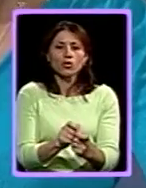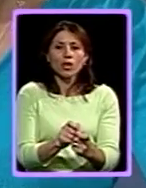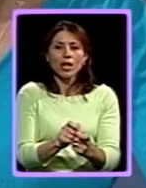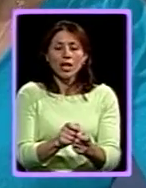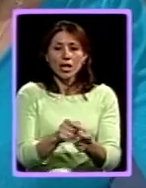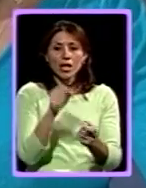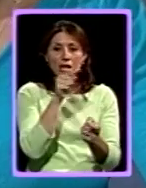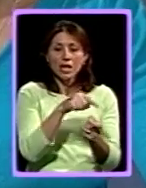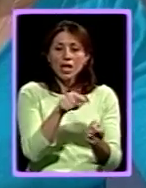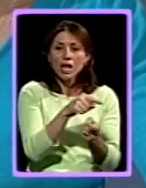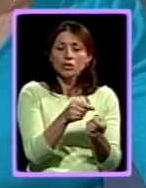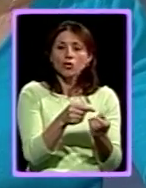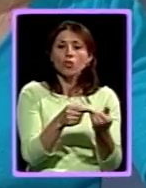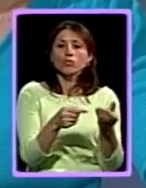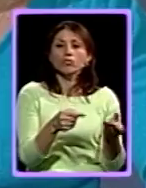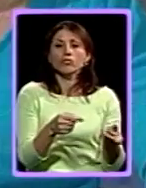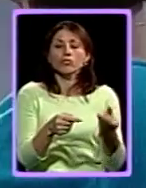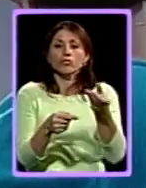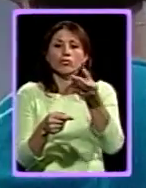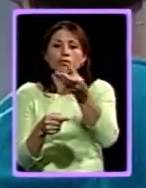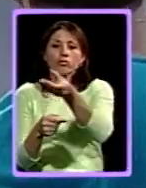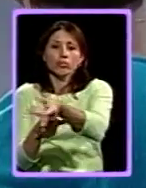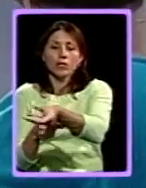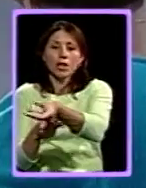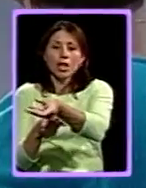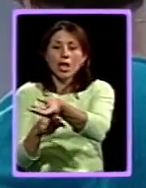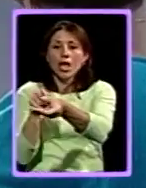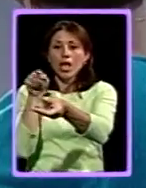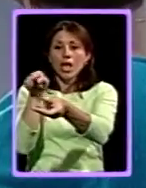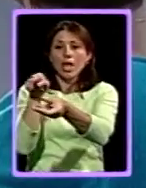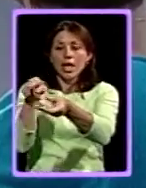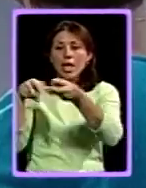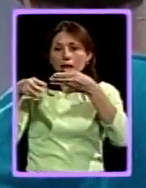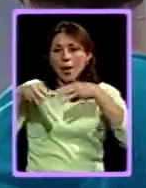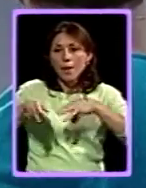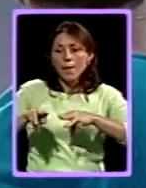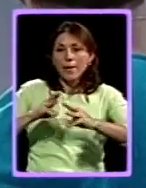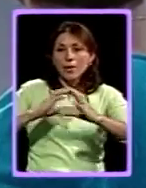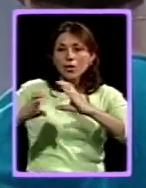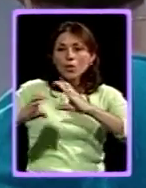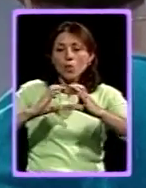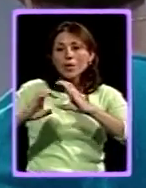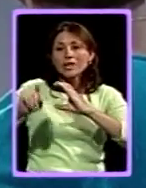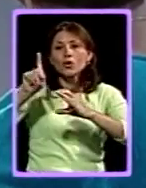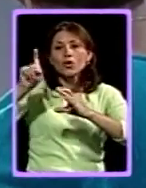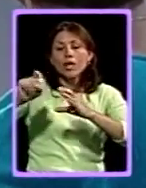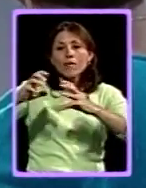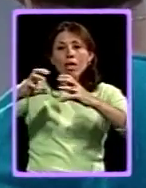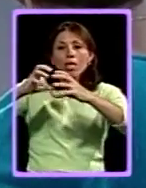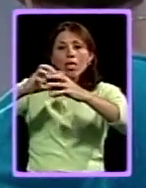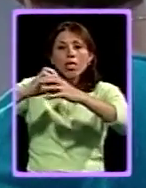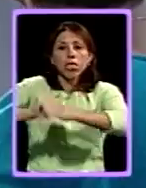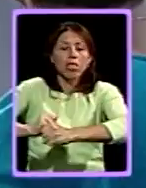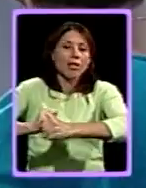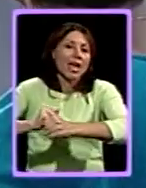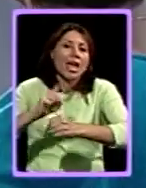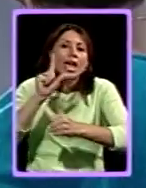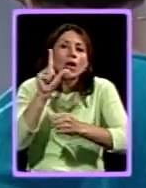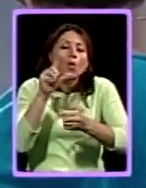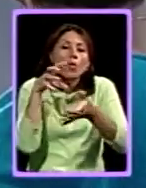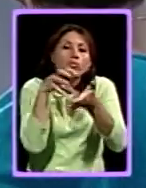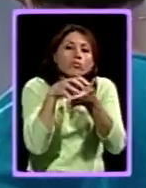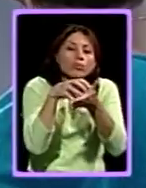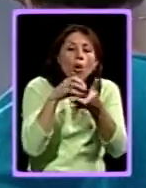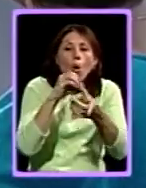puesto en otros zapatos, el comunicador que tiene que en una cuartilla o en un minuto o en